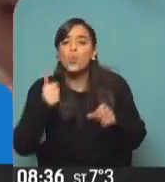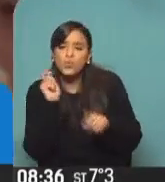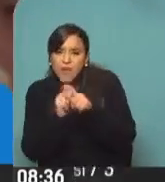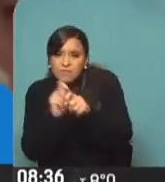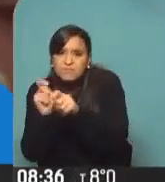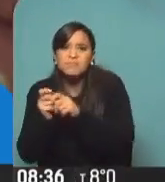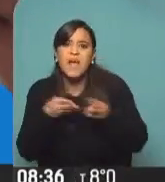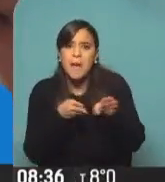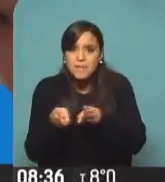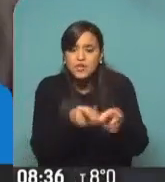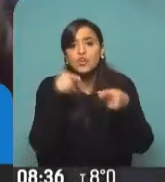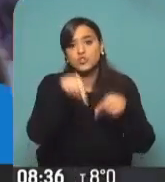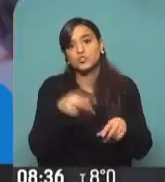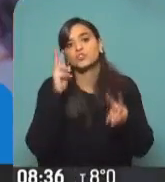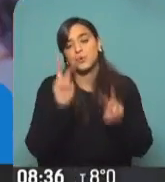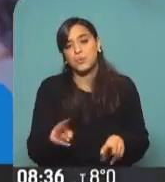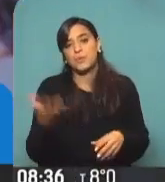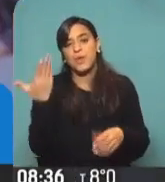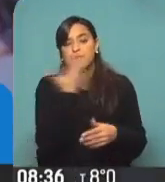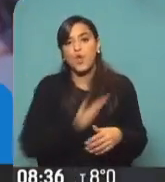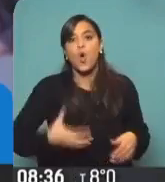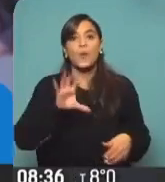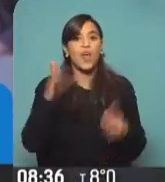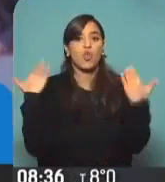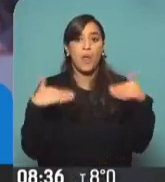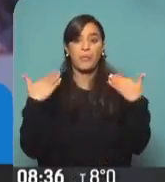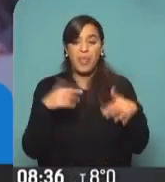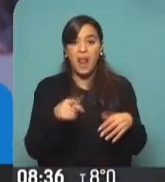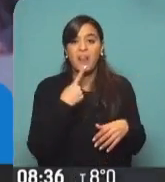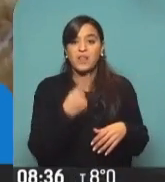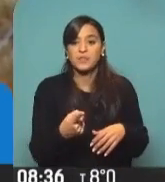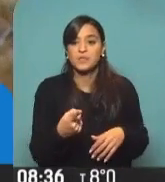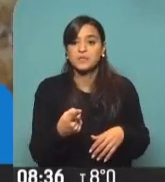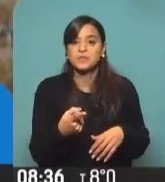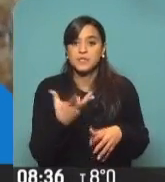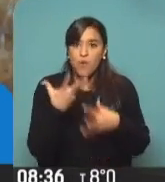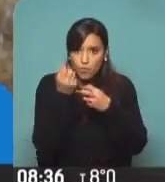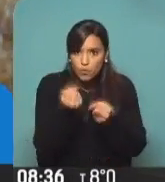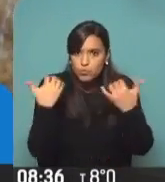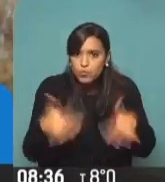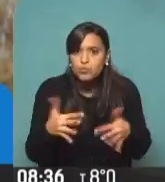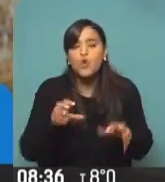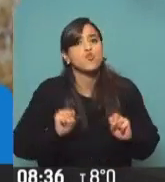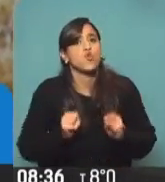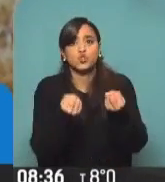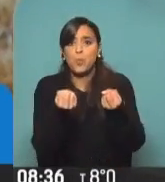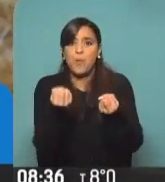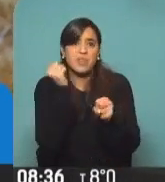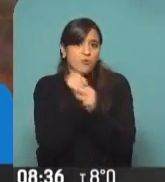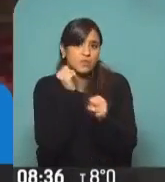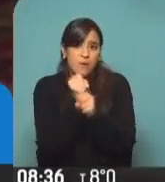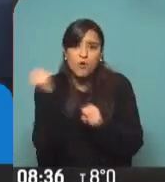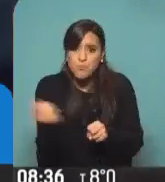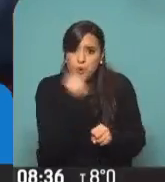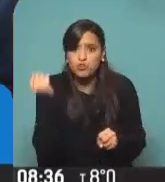que esto obviamente se ve la gobernadora vidal en esto no escatimado esfuerzo no hemos suspendido obras importantes